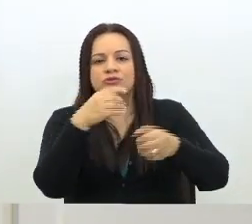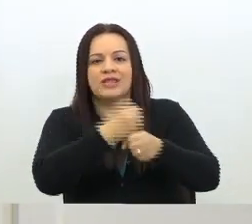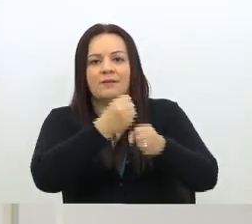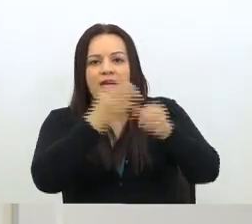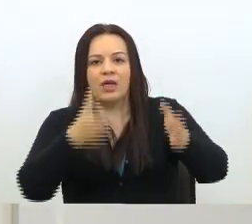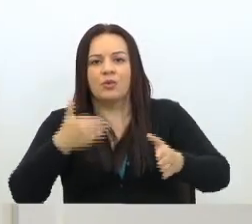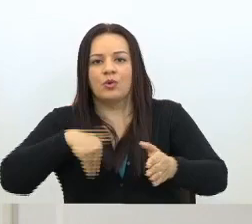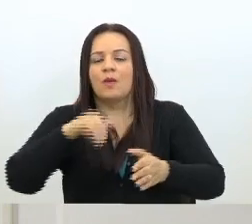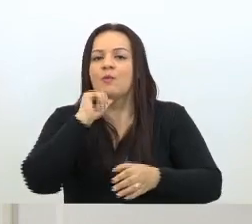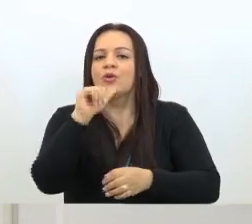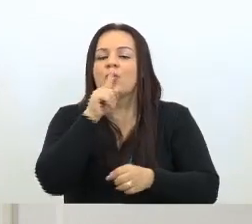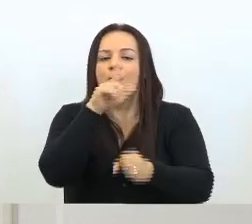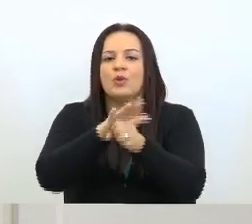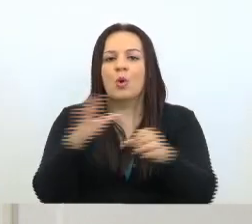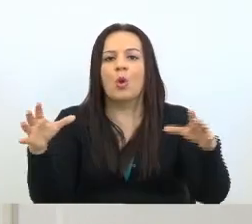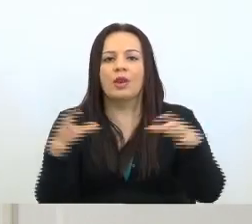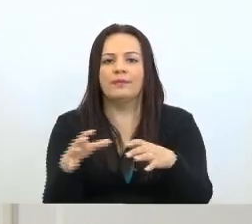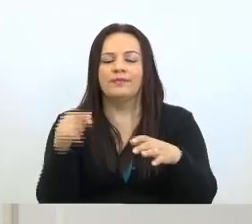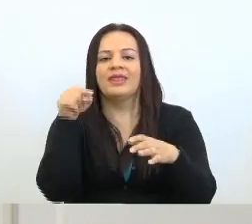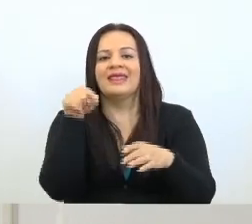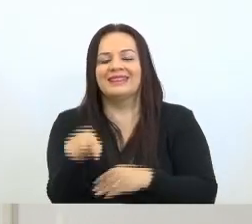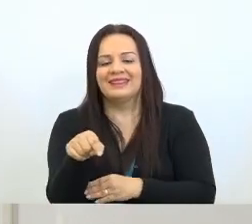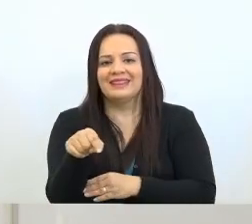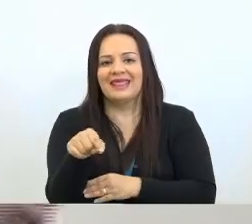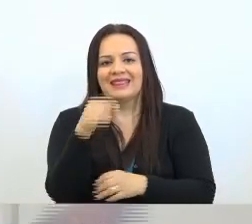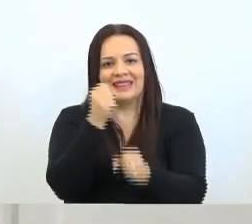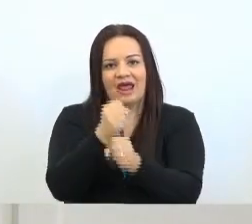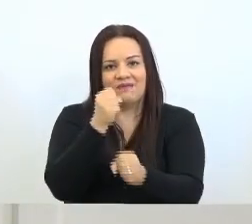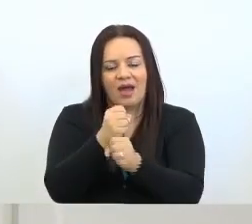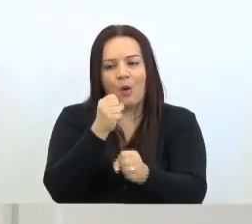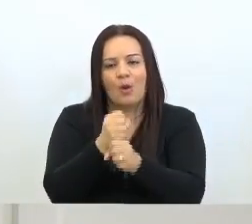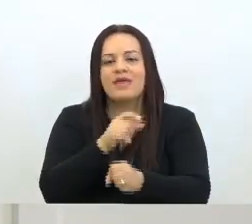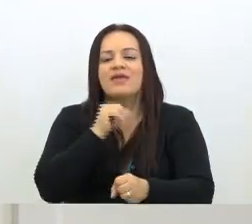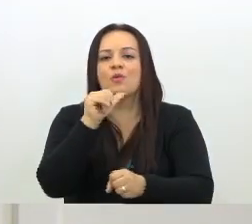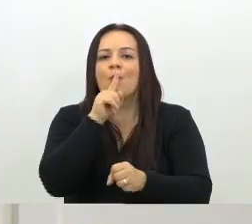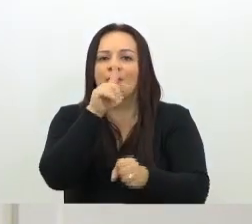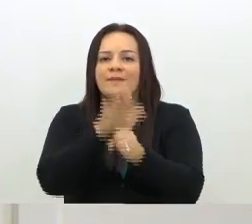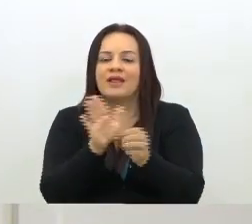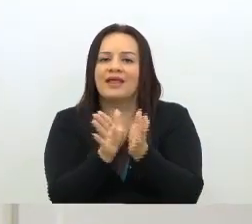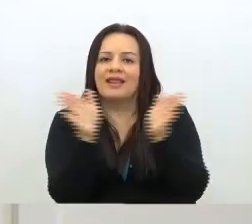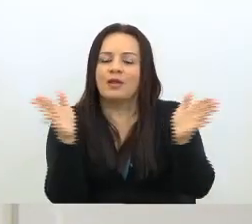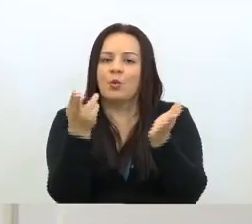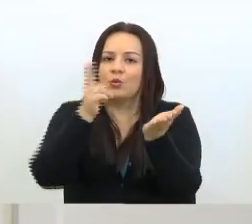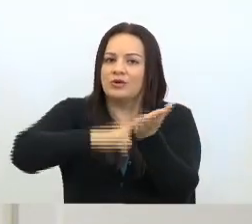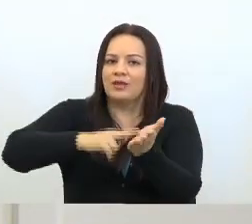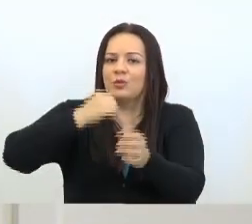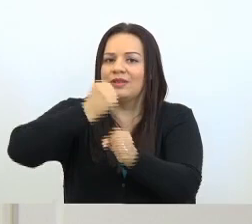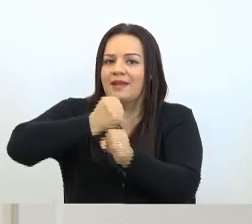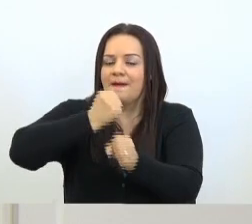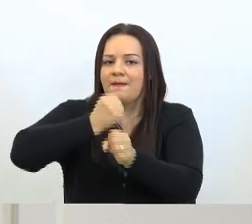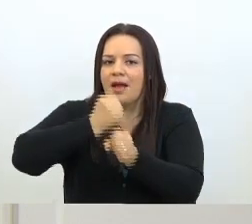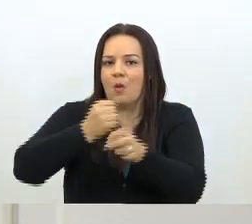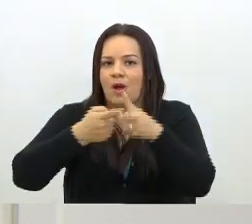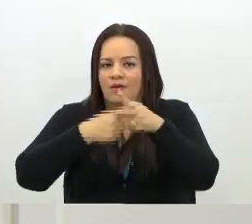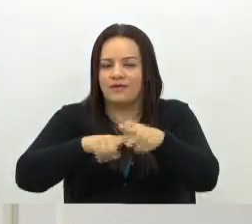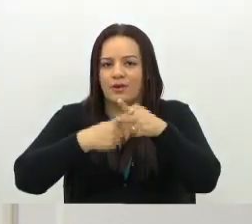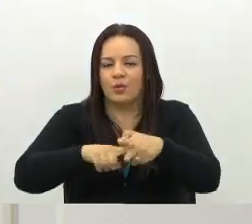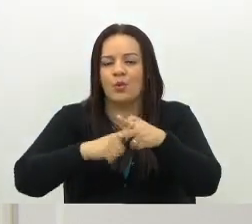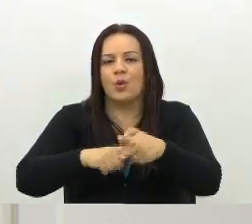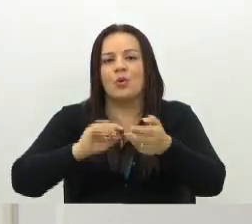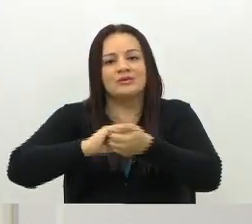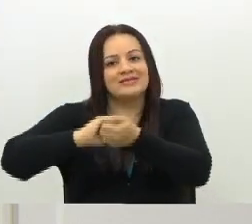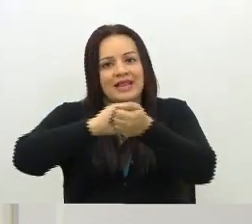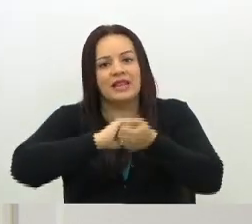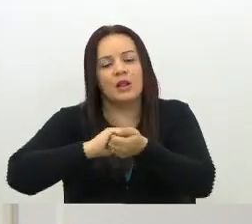de trabajo o el incumplimiento generalizado de los contratos de trabajo, del arreglo conciliatorio, de la